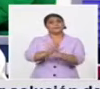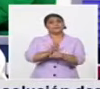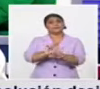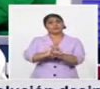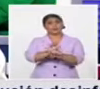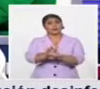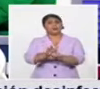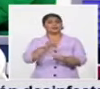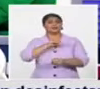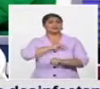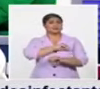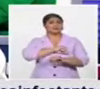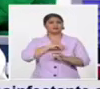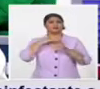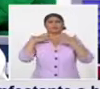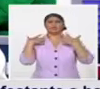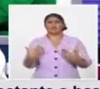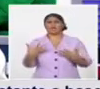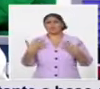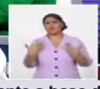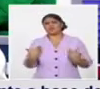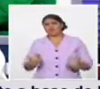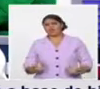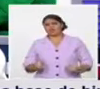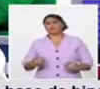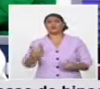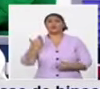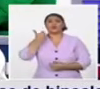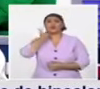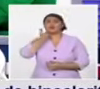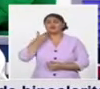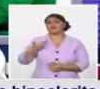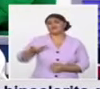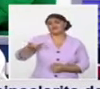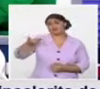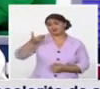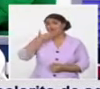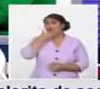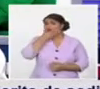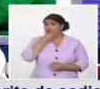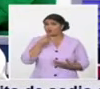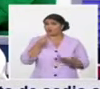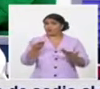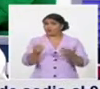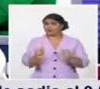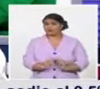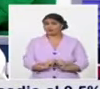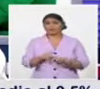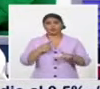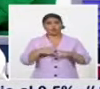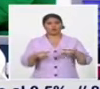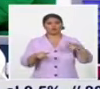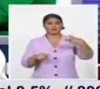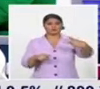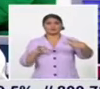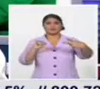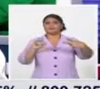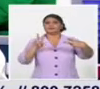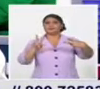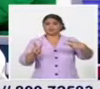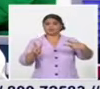fiebre. Una paciente también relativamente joven, 62 años, del municipio Los Jarabos,